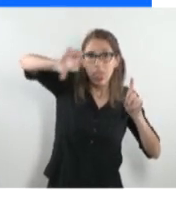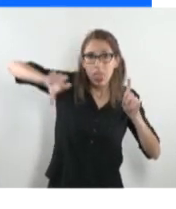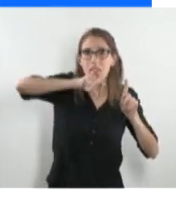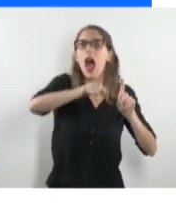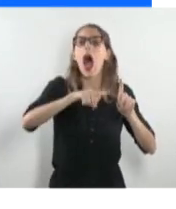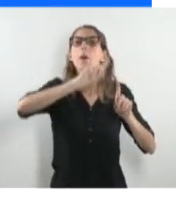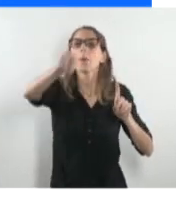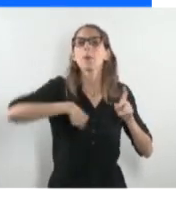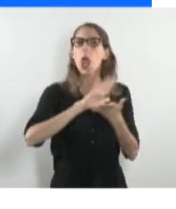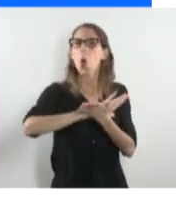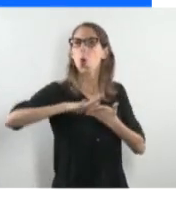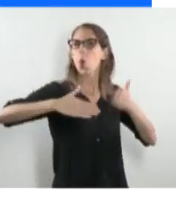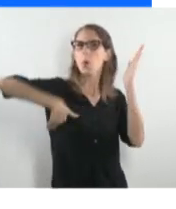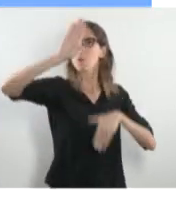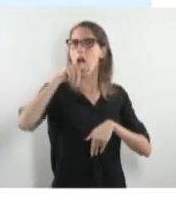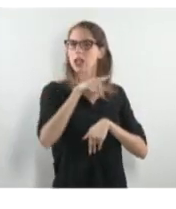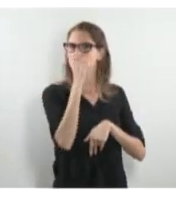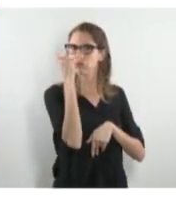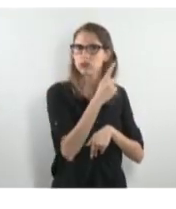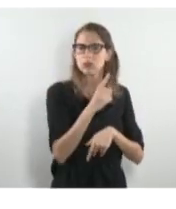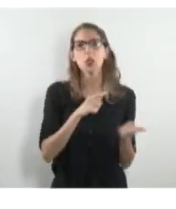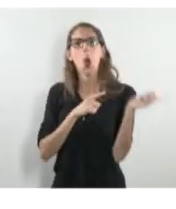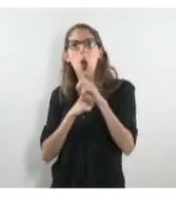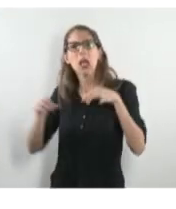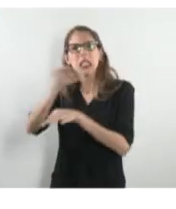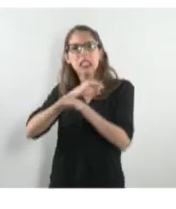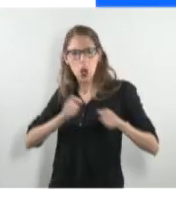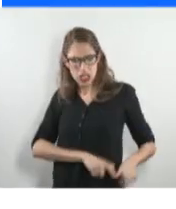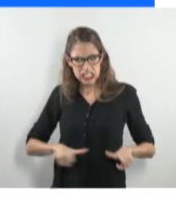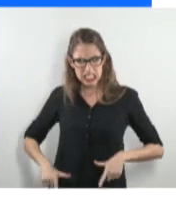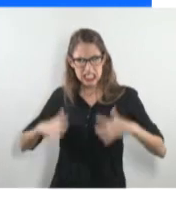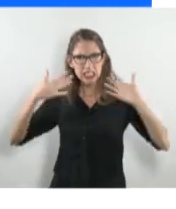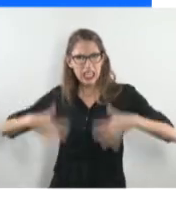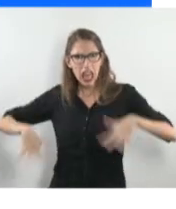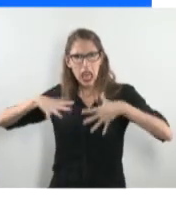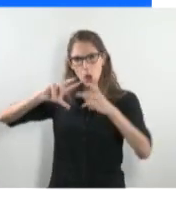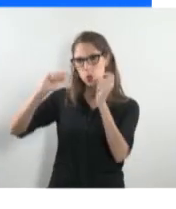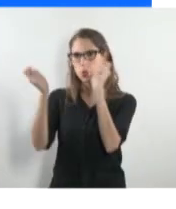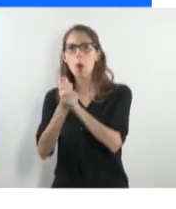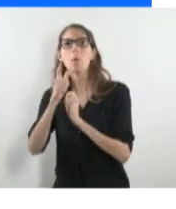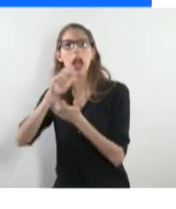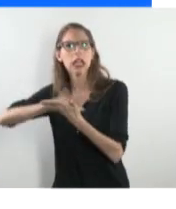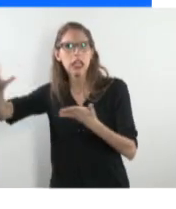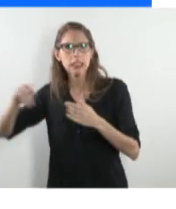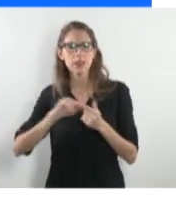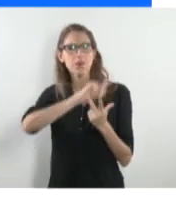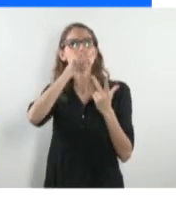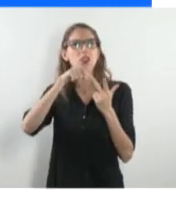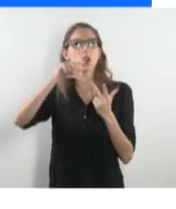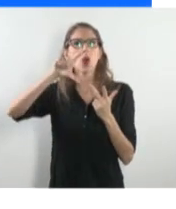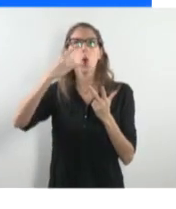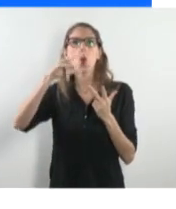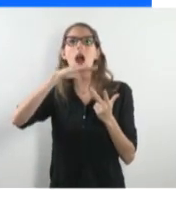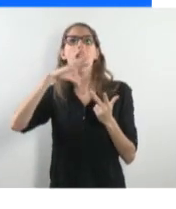incrementar su poder de limpieza, celulasas que degradan la tela de jean dando el aspecto de prelavado, el cuajo y los coagulantes